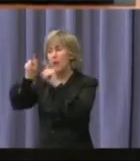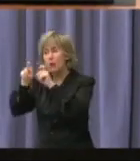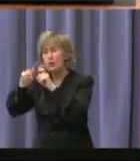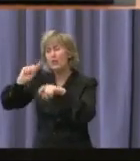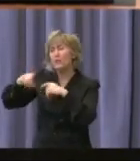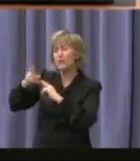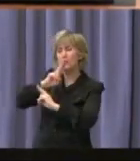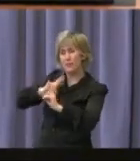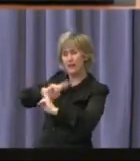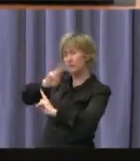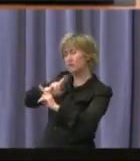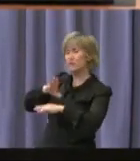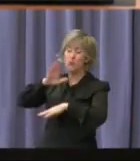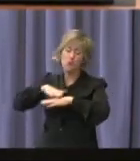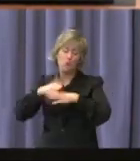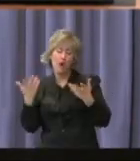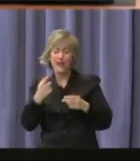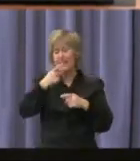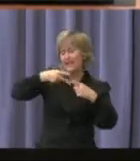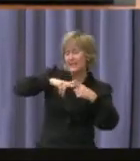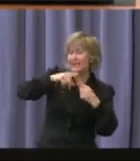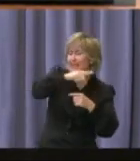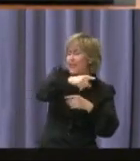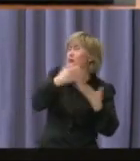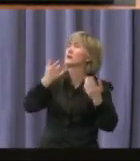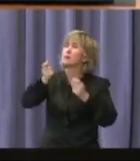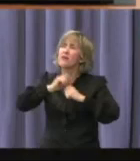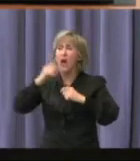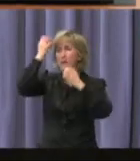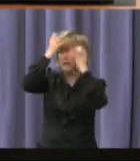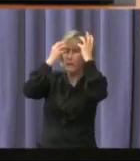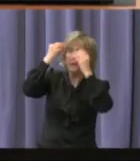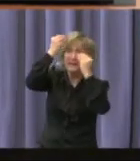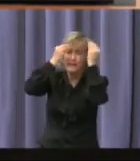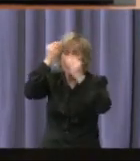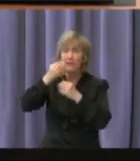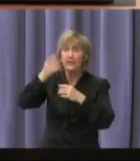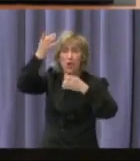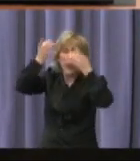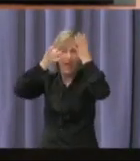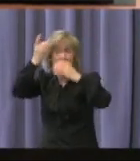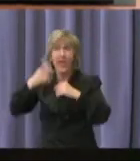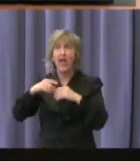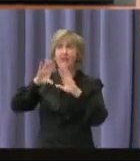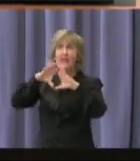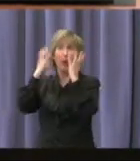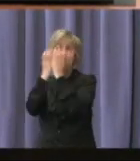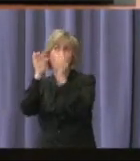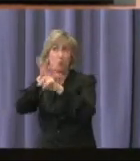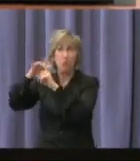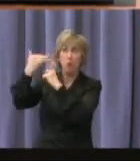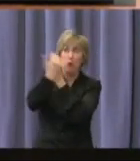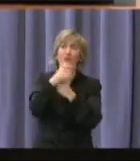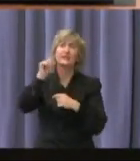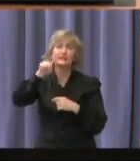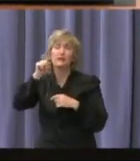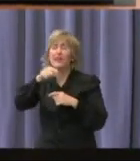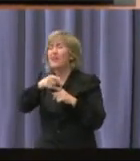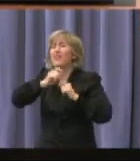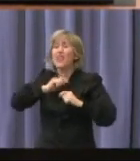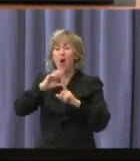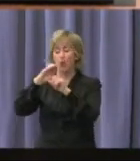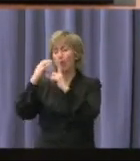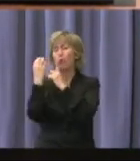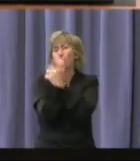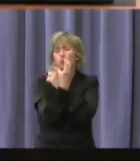instrumento que tenemos para expresar pensamientos, ideas en nuestra forma de concebir el mundo? ¿Es el reflejo de nuestra cultura